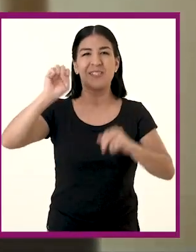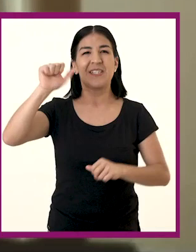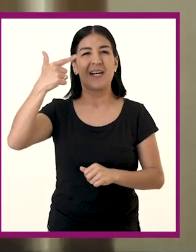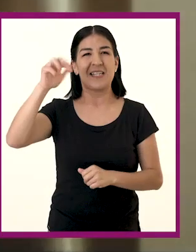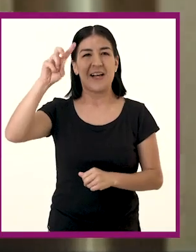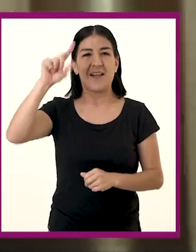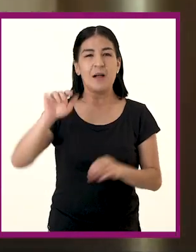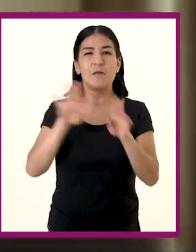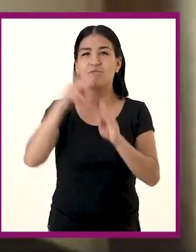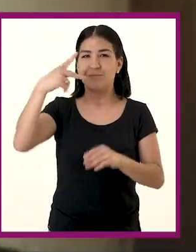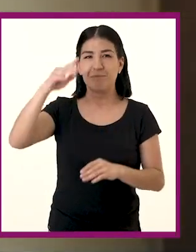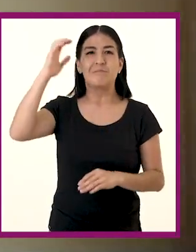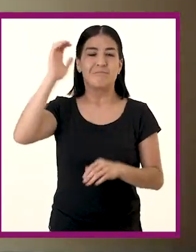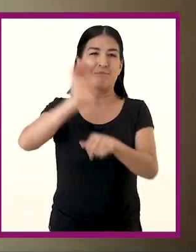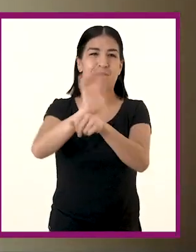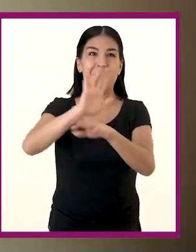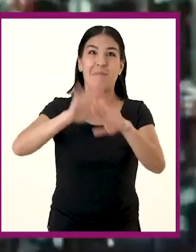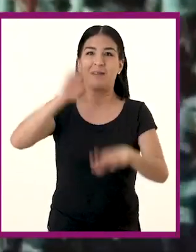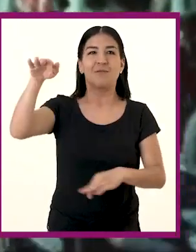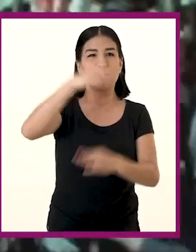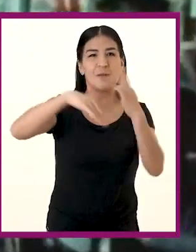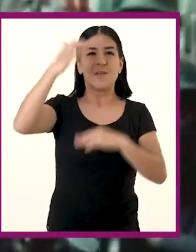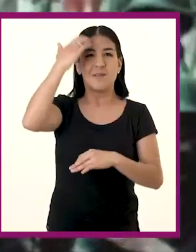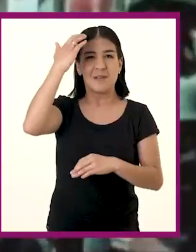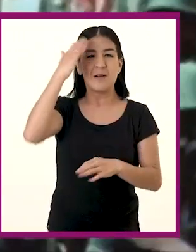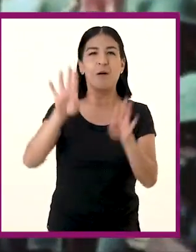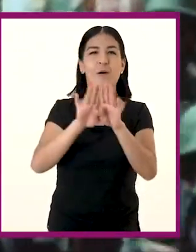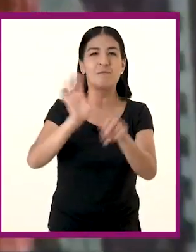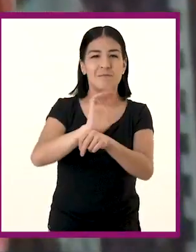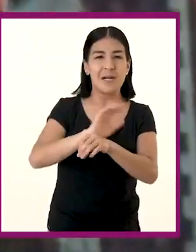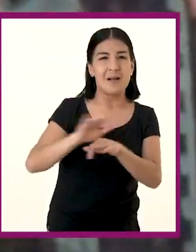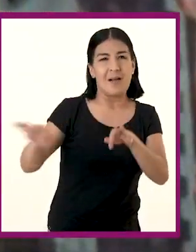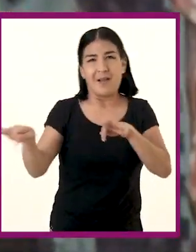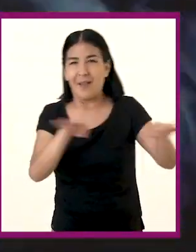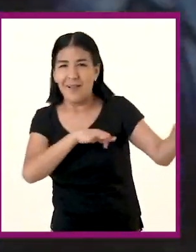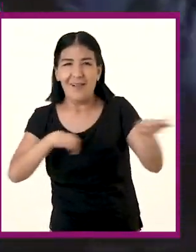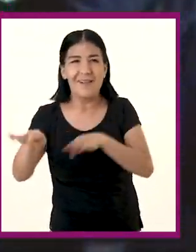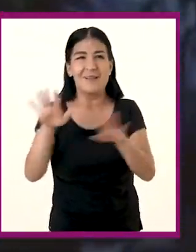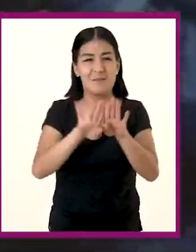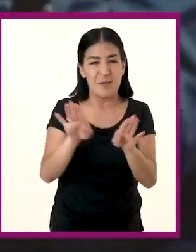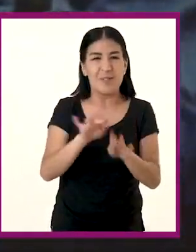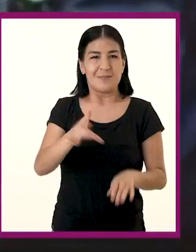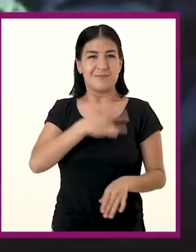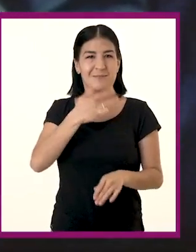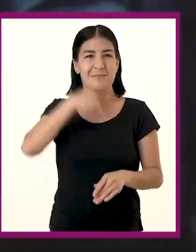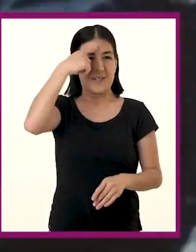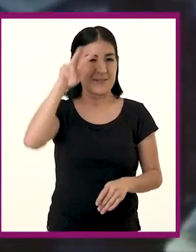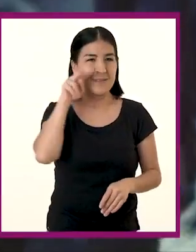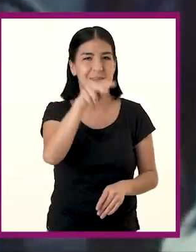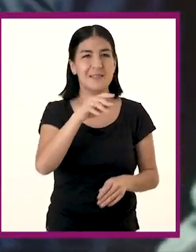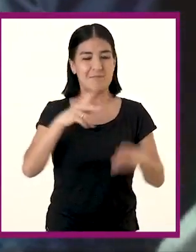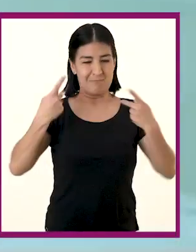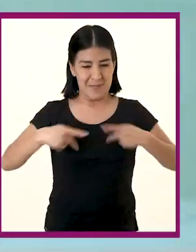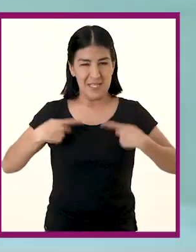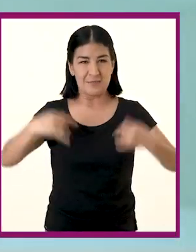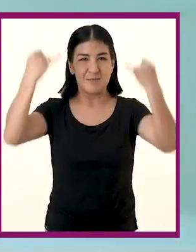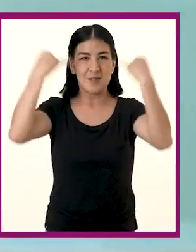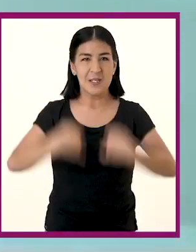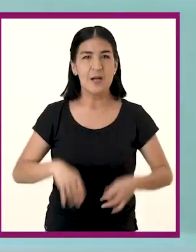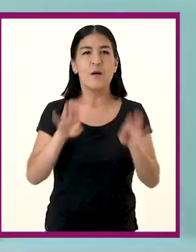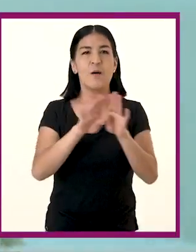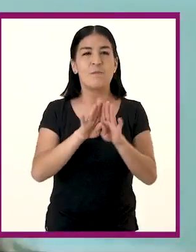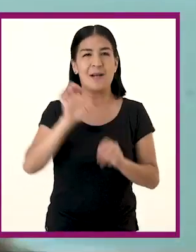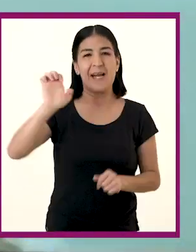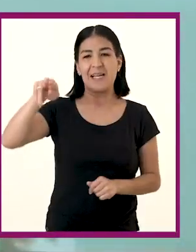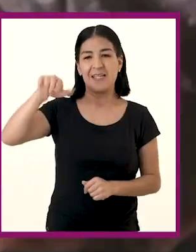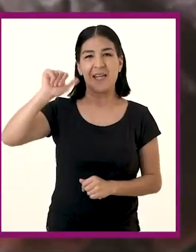Montaña Sagrada es quizás su película más conocida. Se trata de una película de ficción que se basa en un sistema de clasificación de la